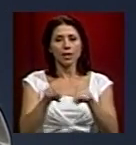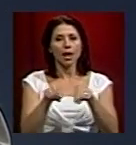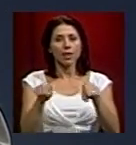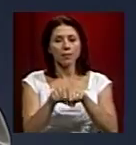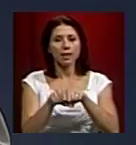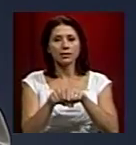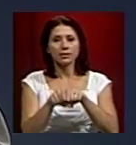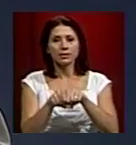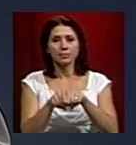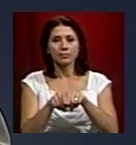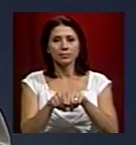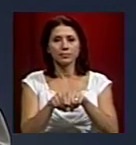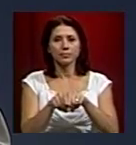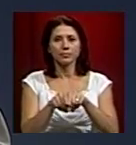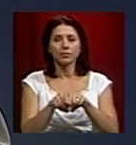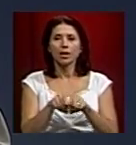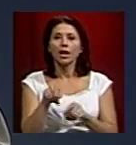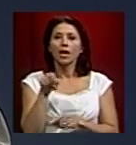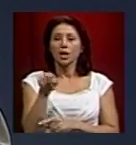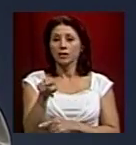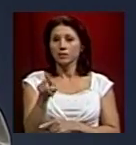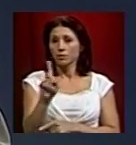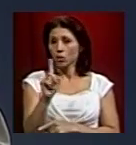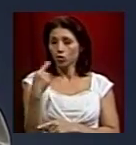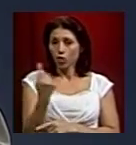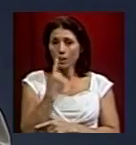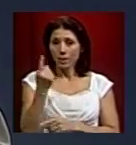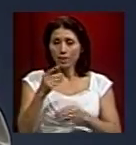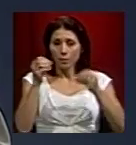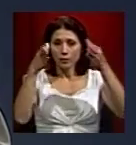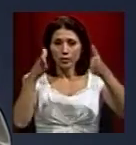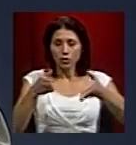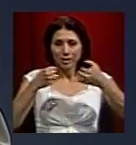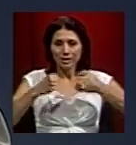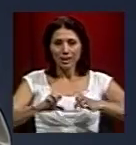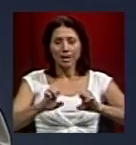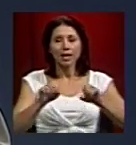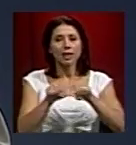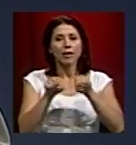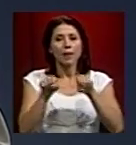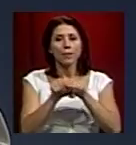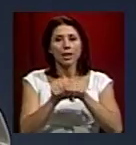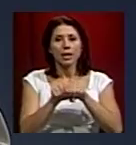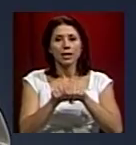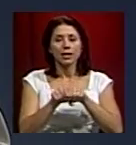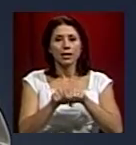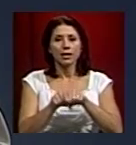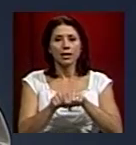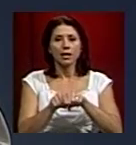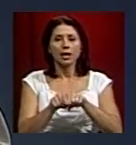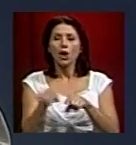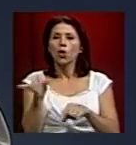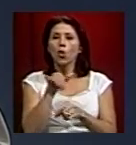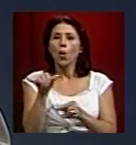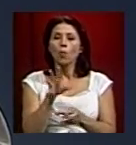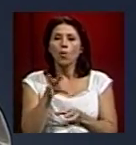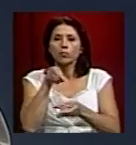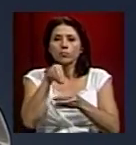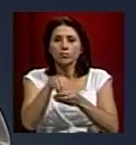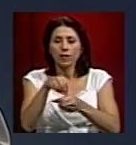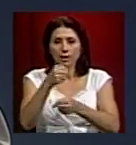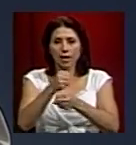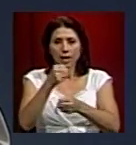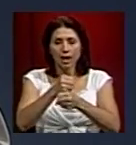además es no solo profesor de estrategia, sino que también como parte de las tareas